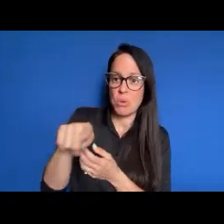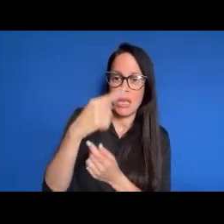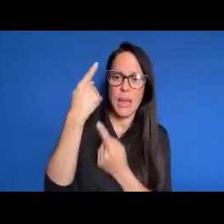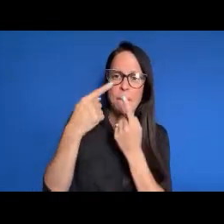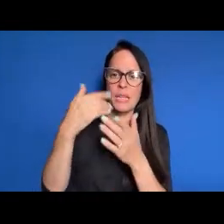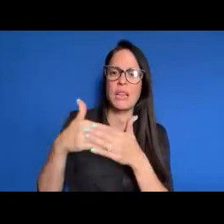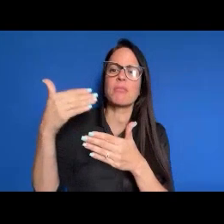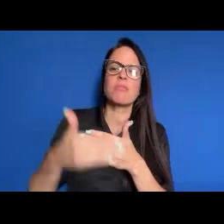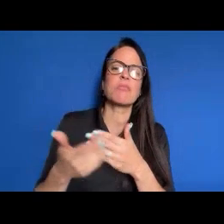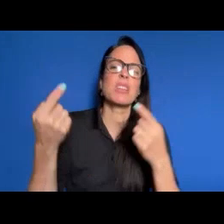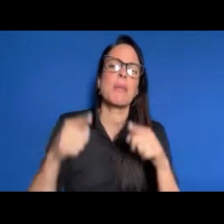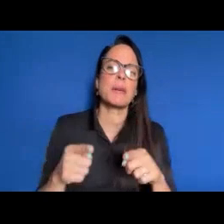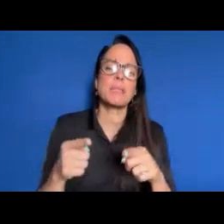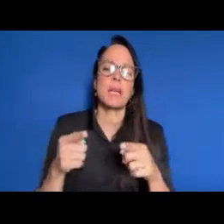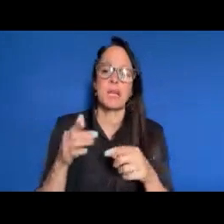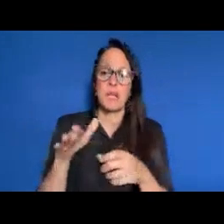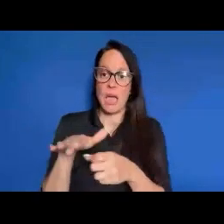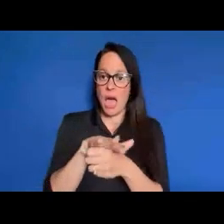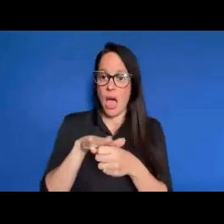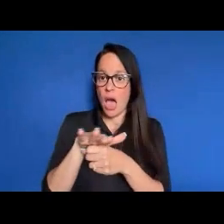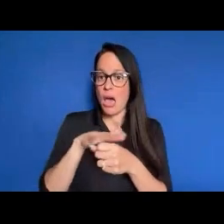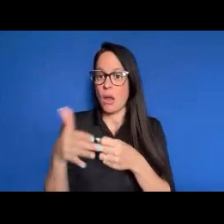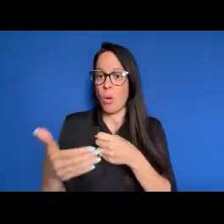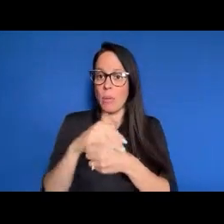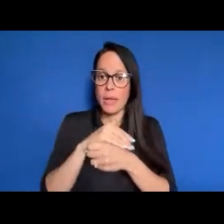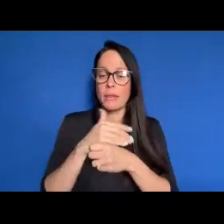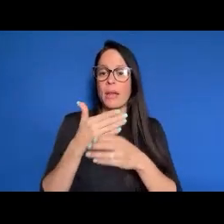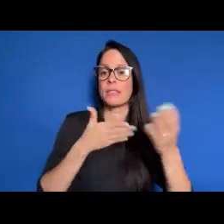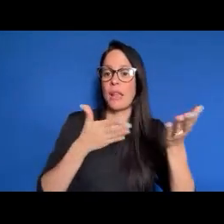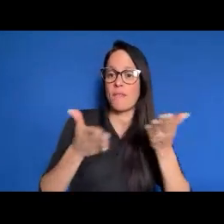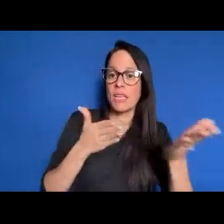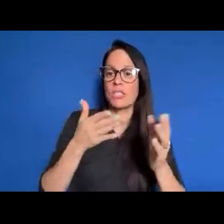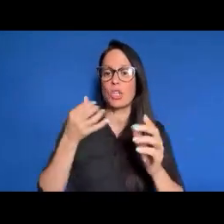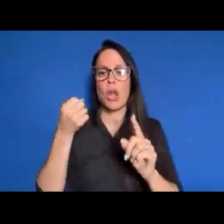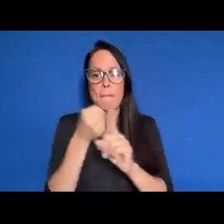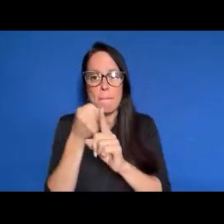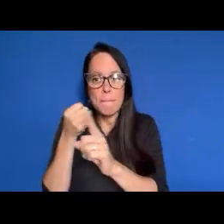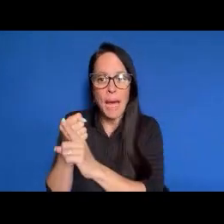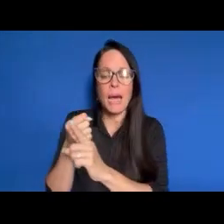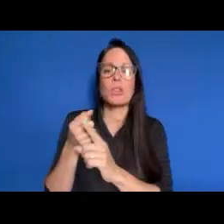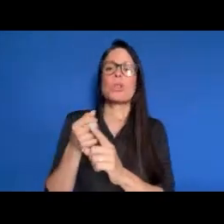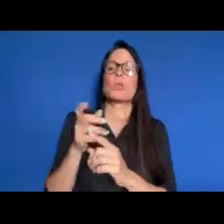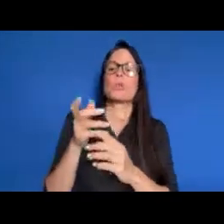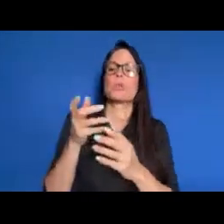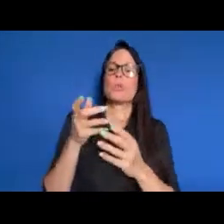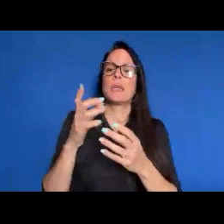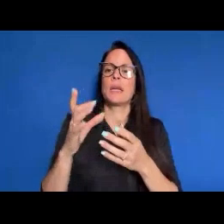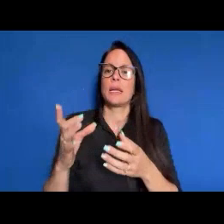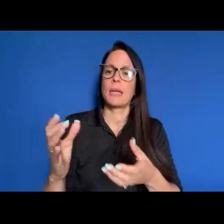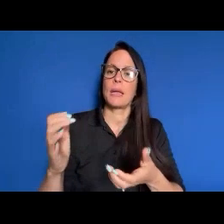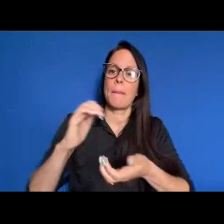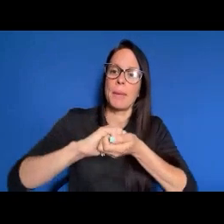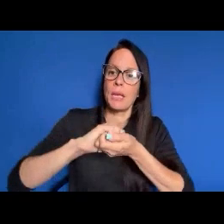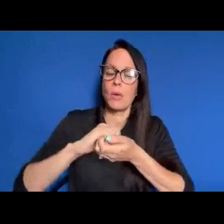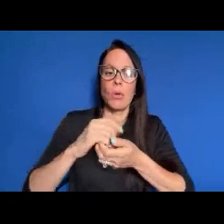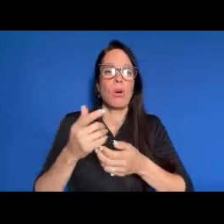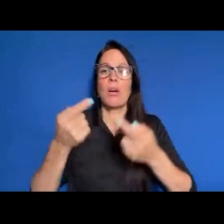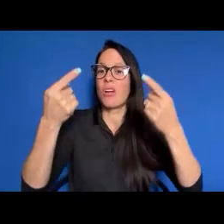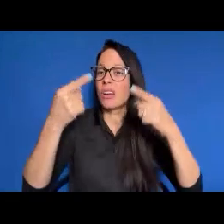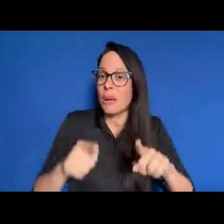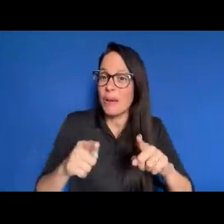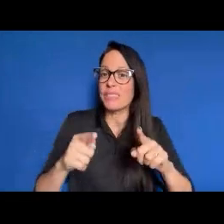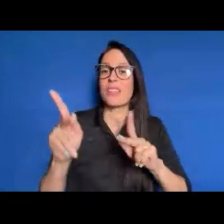no cubiertas, la concentración de servicios, áreas de impacto, vínculo entre donde están ocurriendo las sobredosis, ¿verdad?, intoxicaciones,